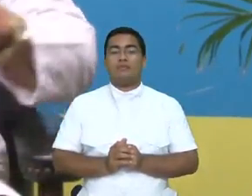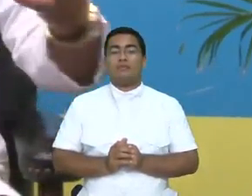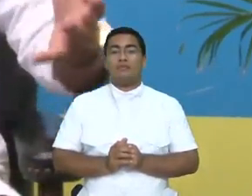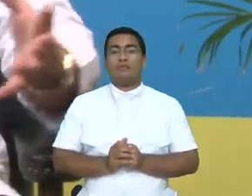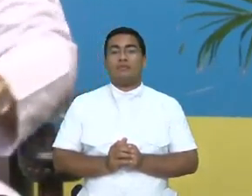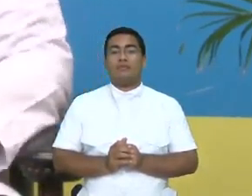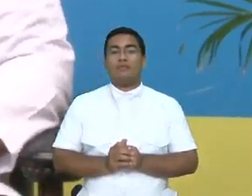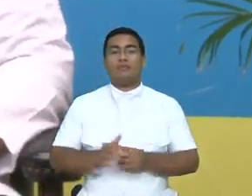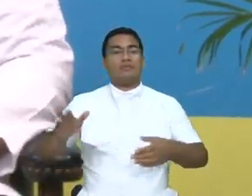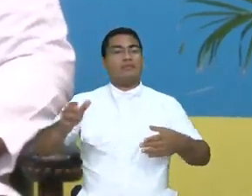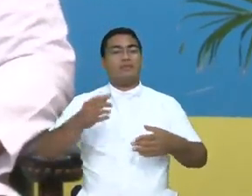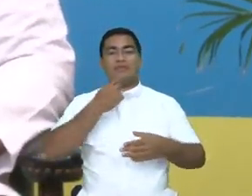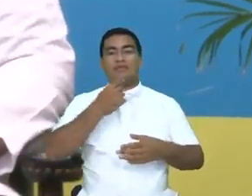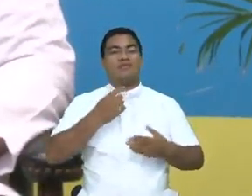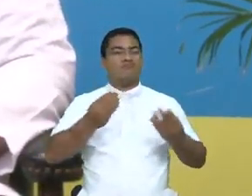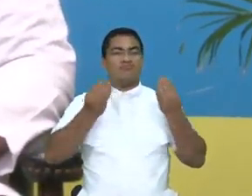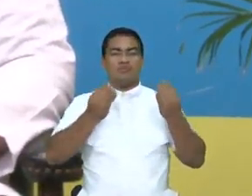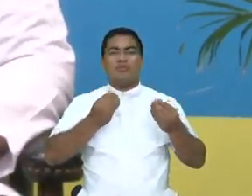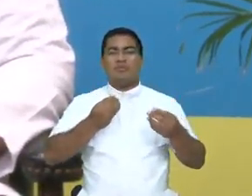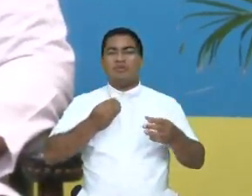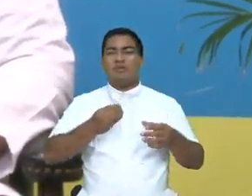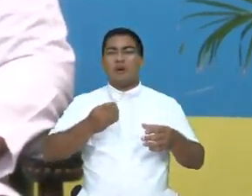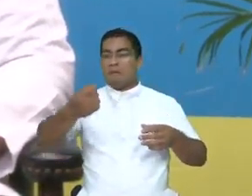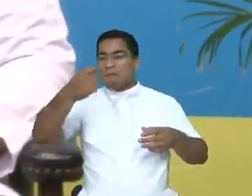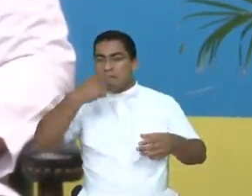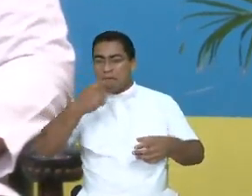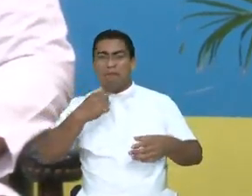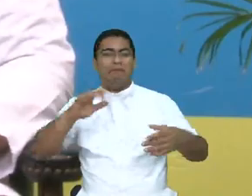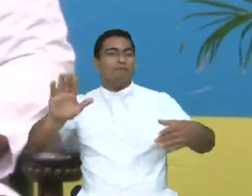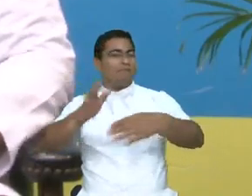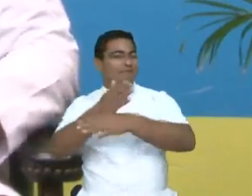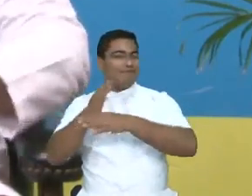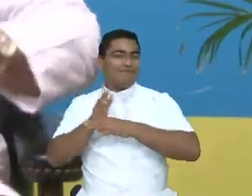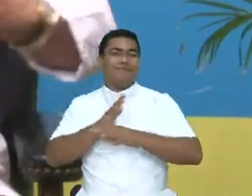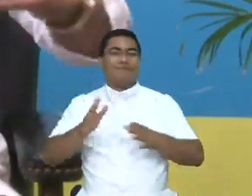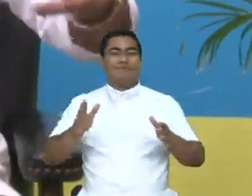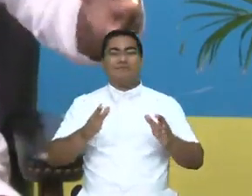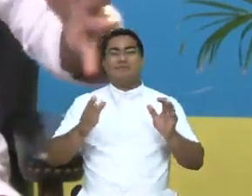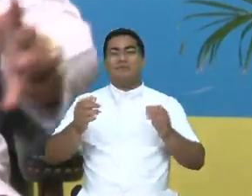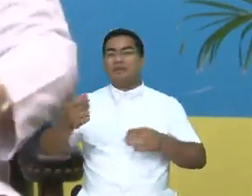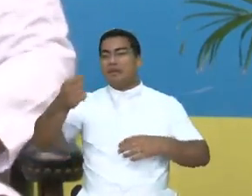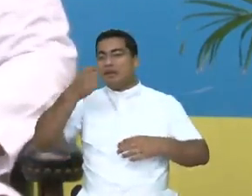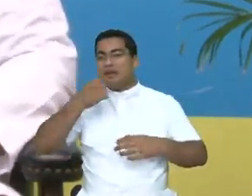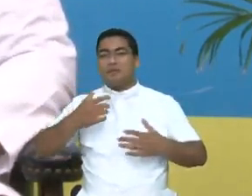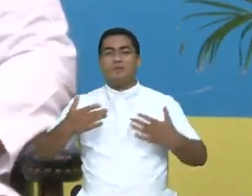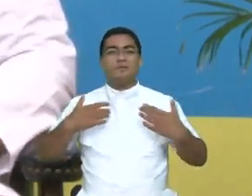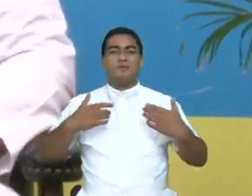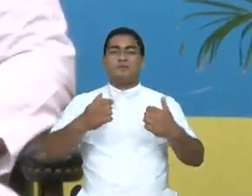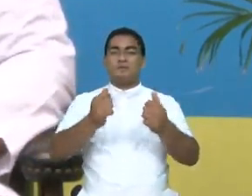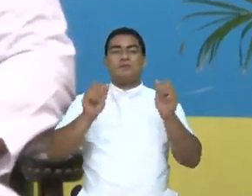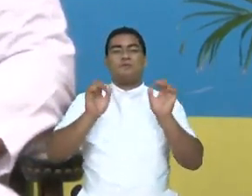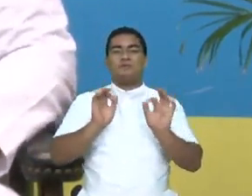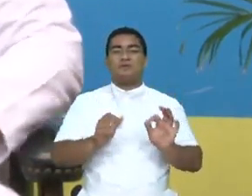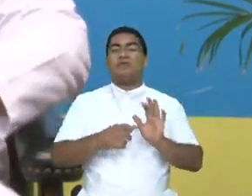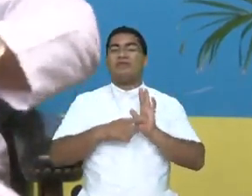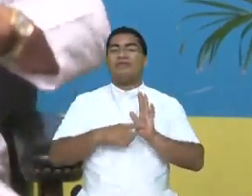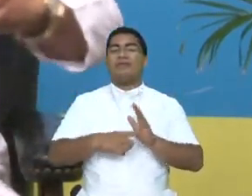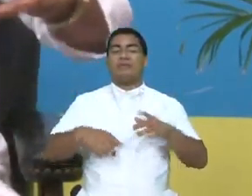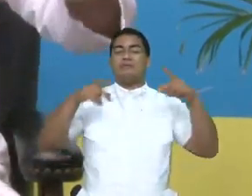gran gama de antibióticos que tenemos en nuestro sistema de salud evita que el paciente vaya a caer en un estado